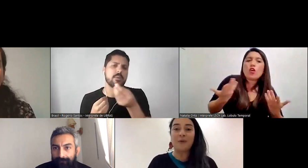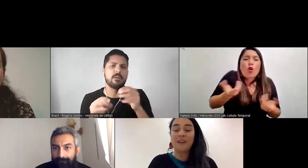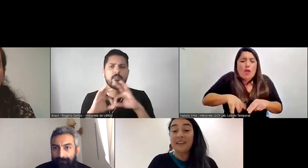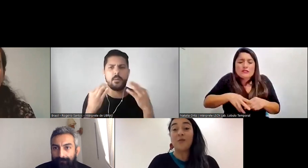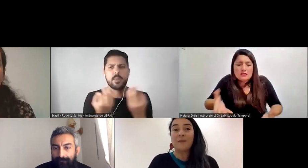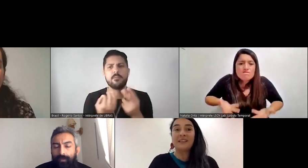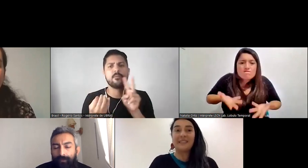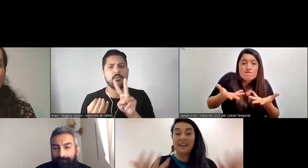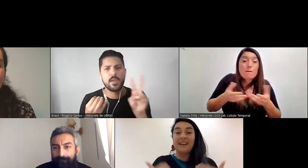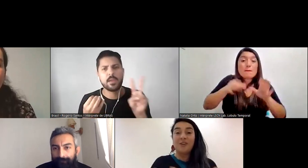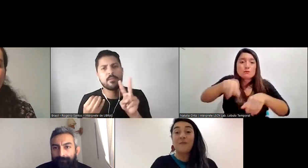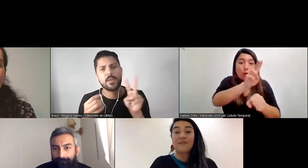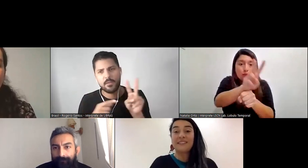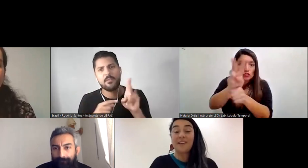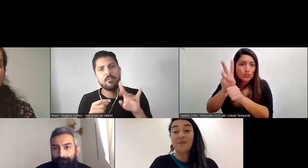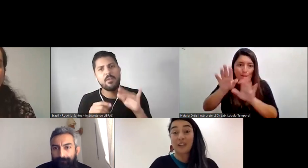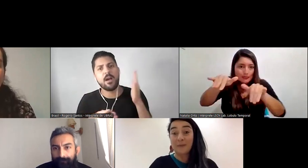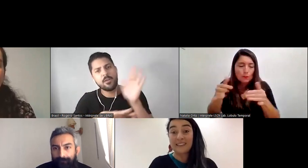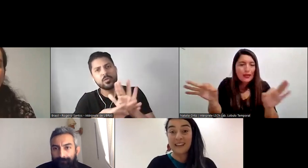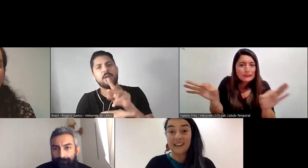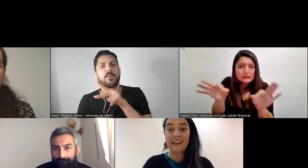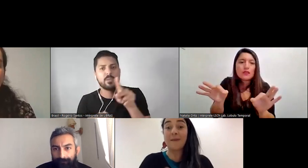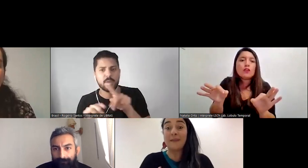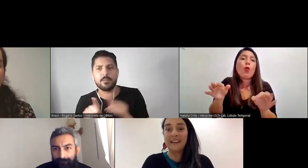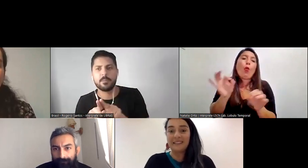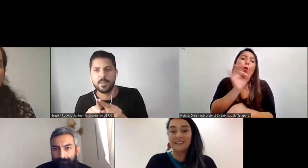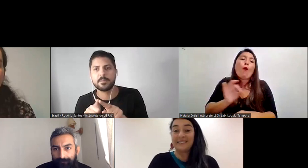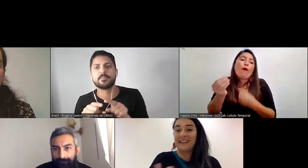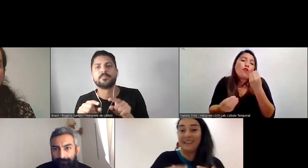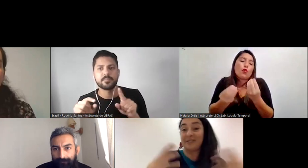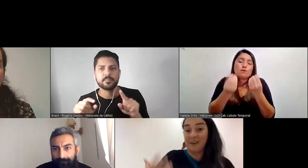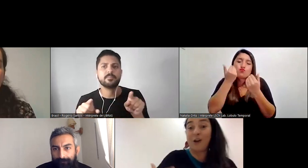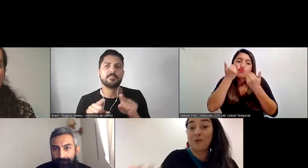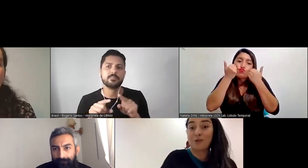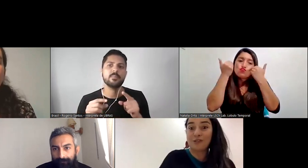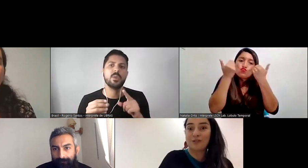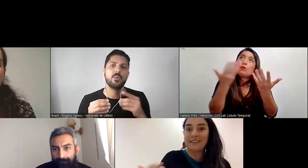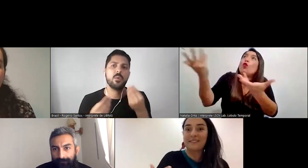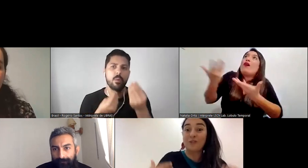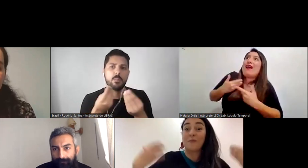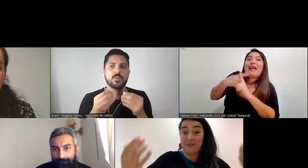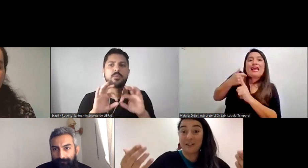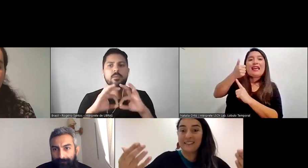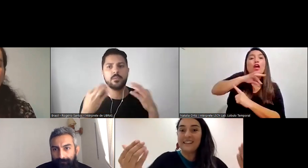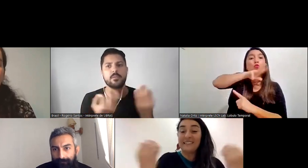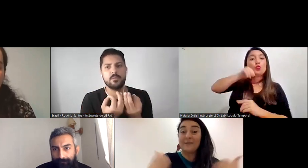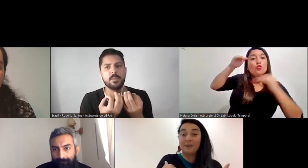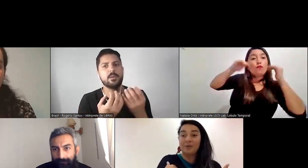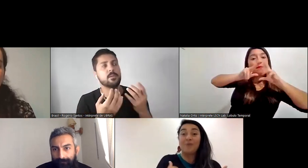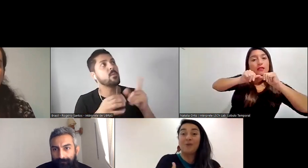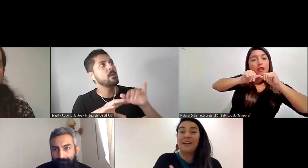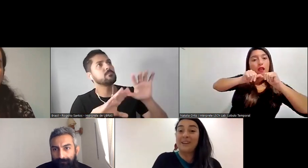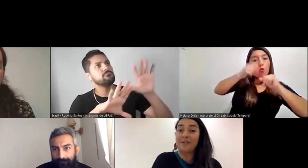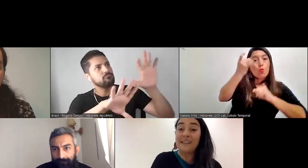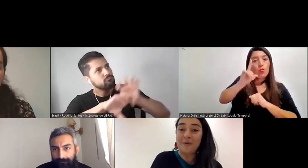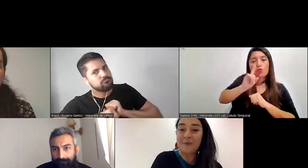mismo, y que obviamente los beneficiarios no solamente sean las familias, o sea, los adultos son los mediadores, sino que nuestro